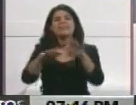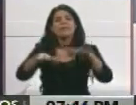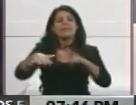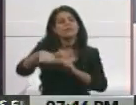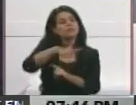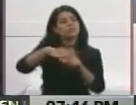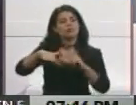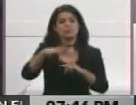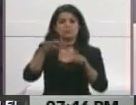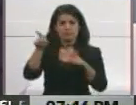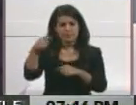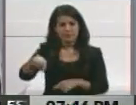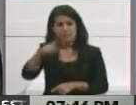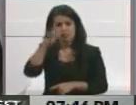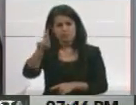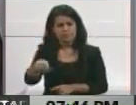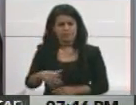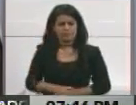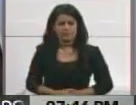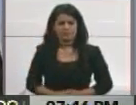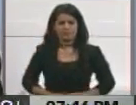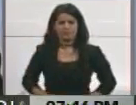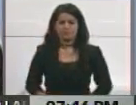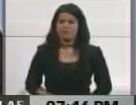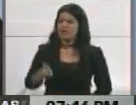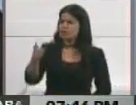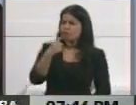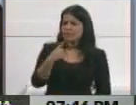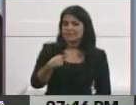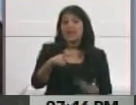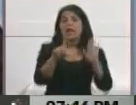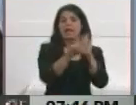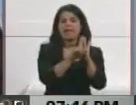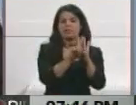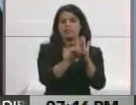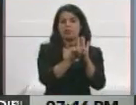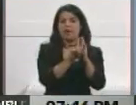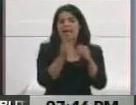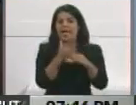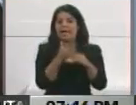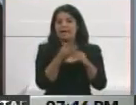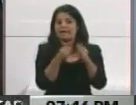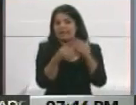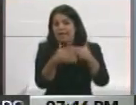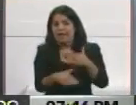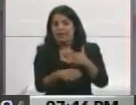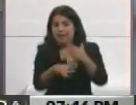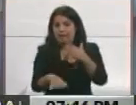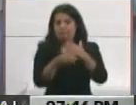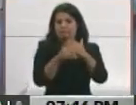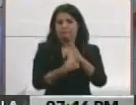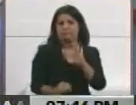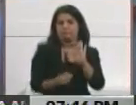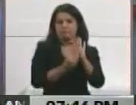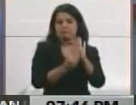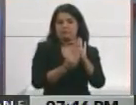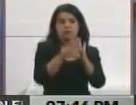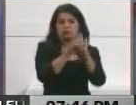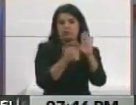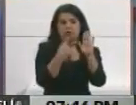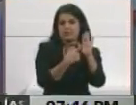profesor usted si me habla de extra jurídico de este juicio político como algo extra jurídico evidentemente me está hablando también de extrac